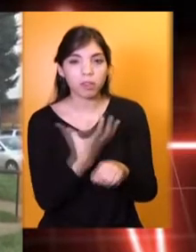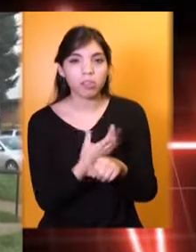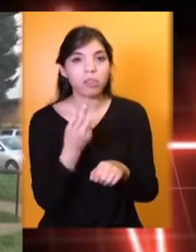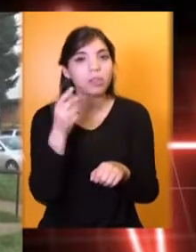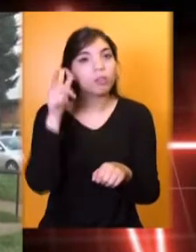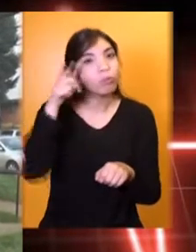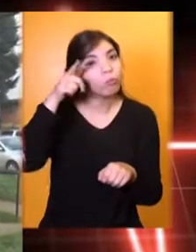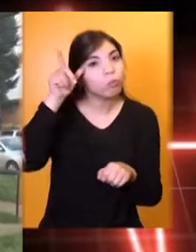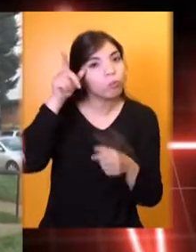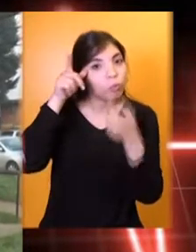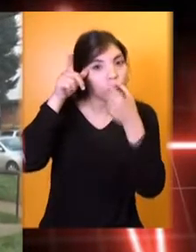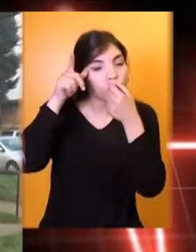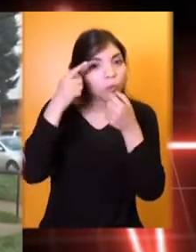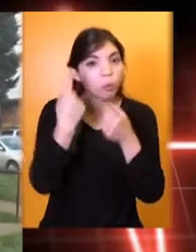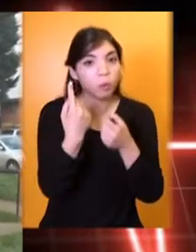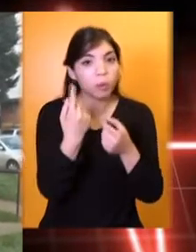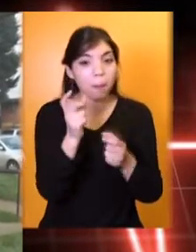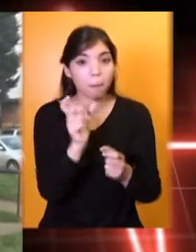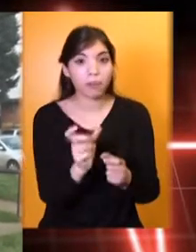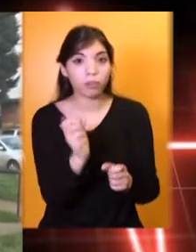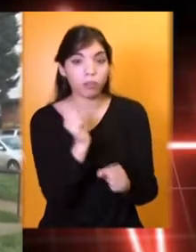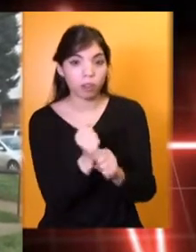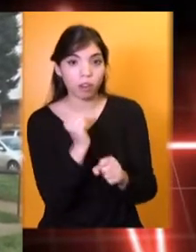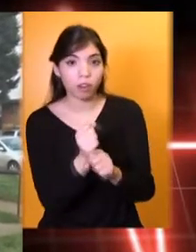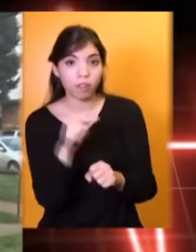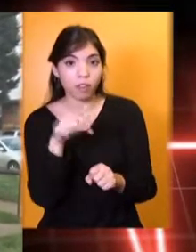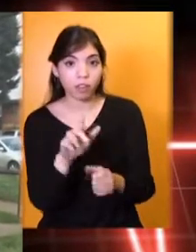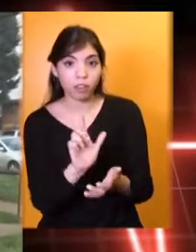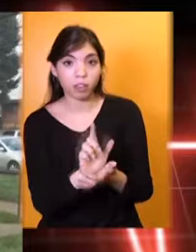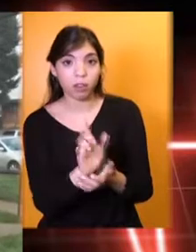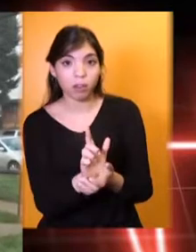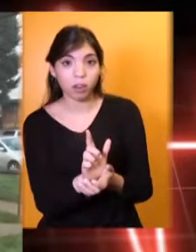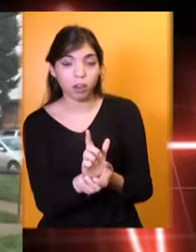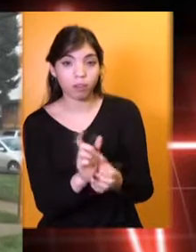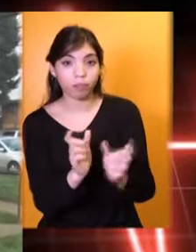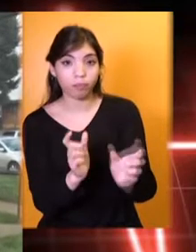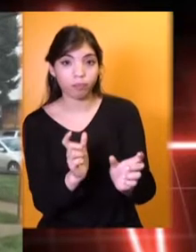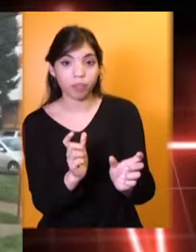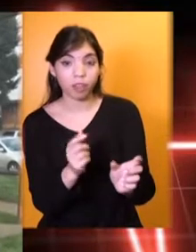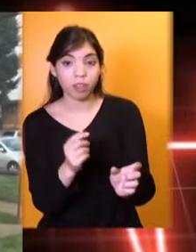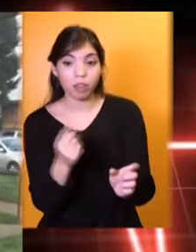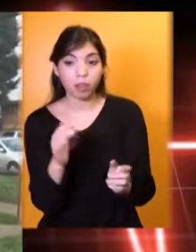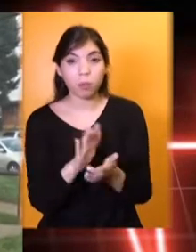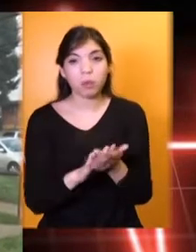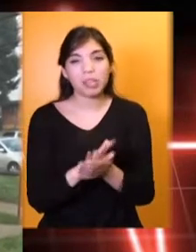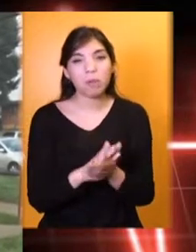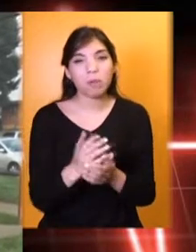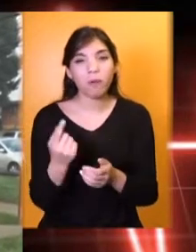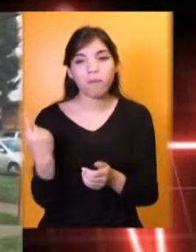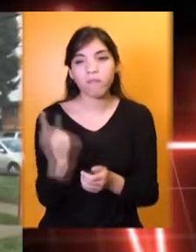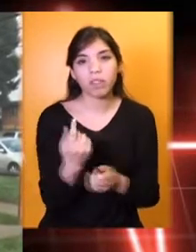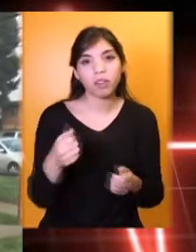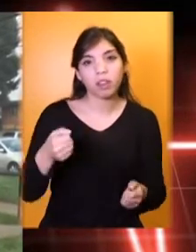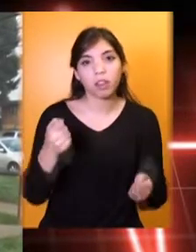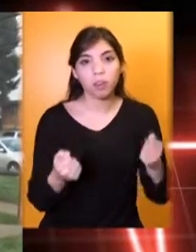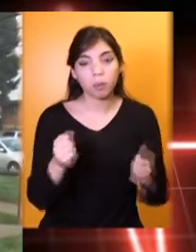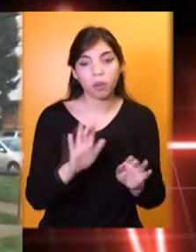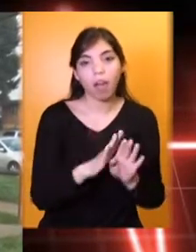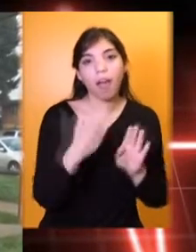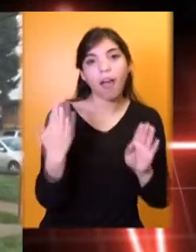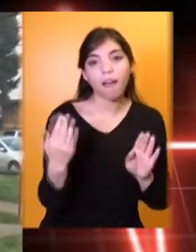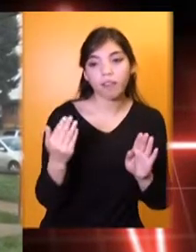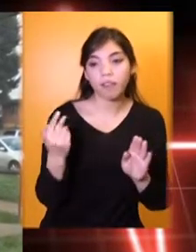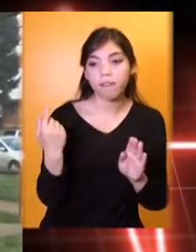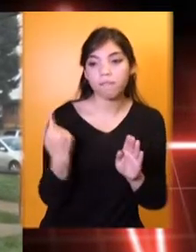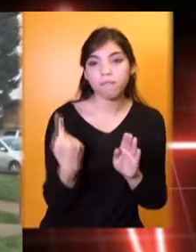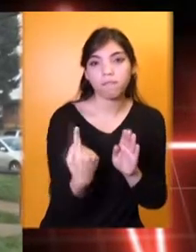par de toros. Una de las personas que ayuda en el lugar, hay gente que cuando llegan los camiones procede a abrir las puertas, los